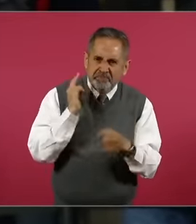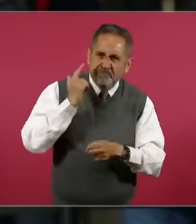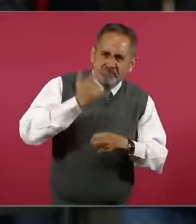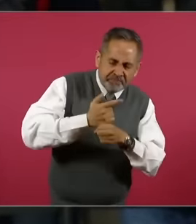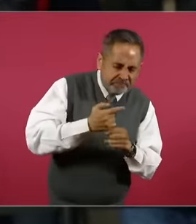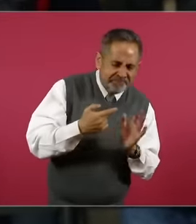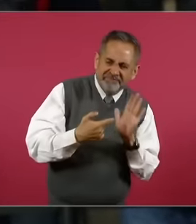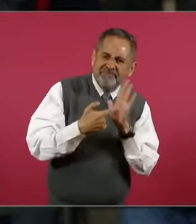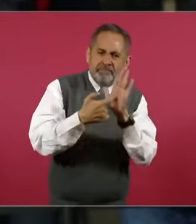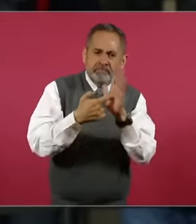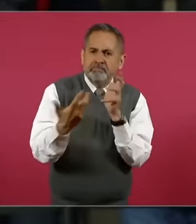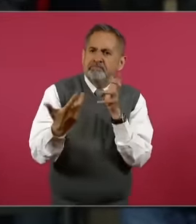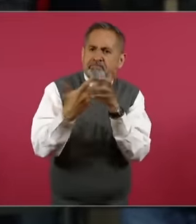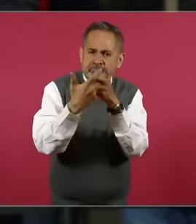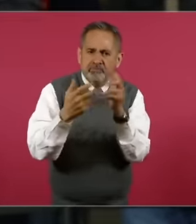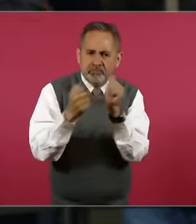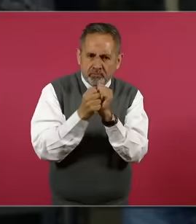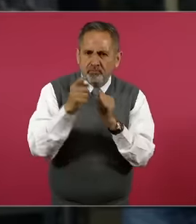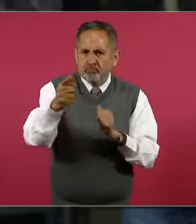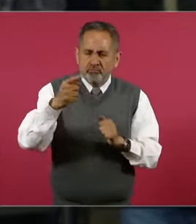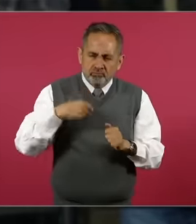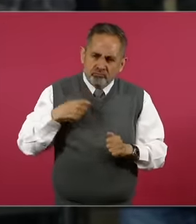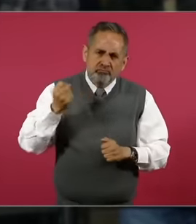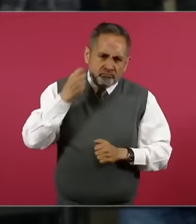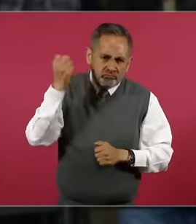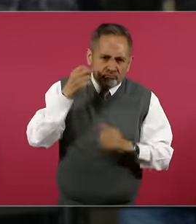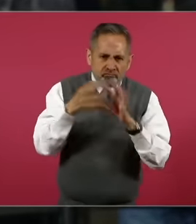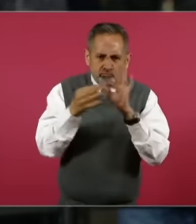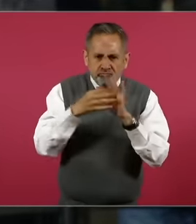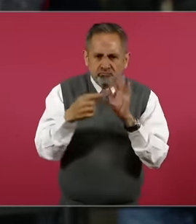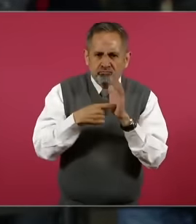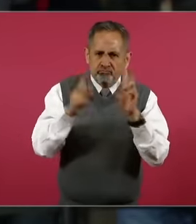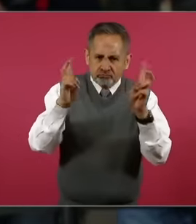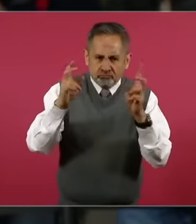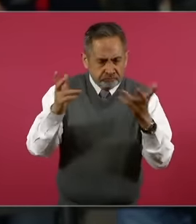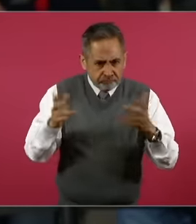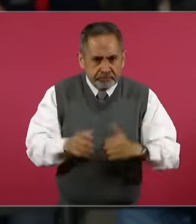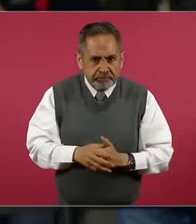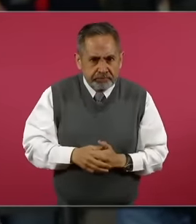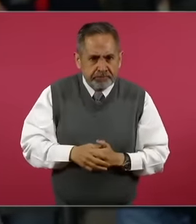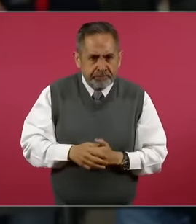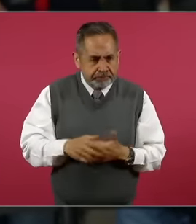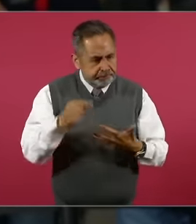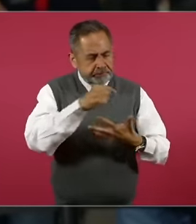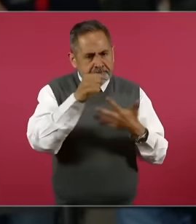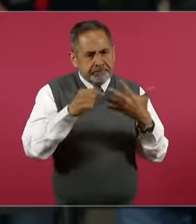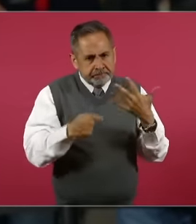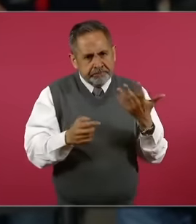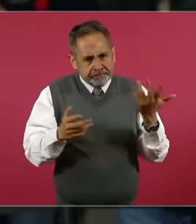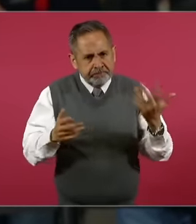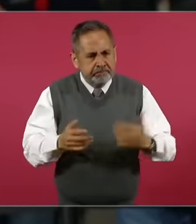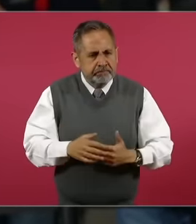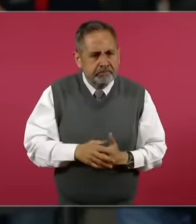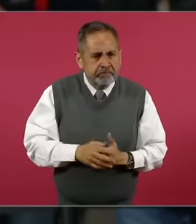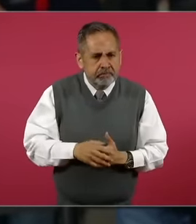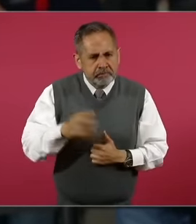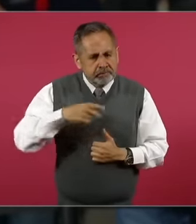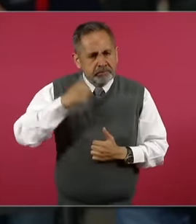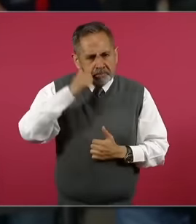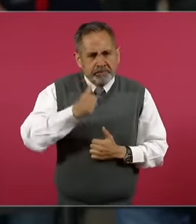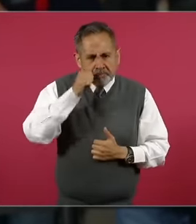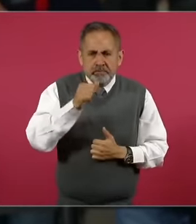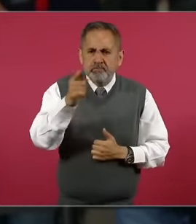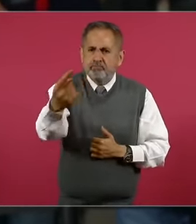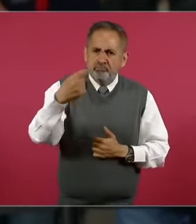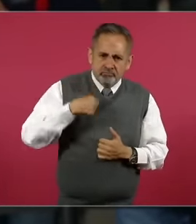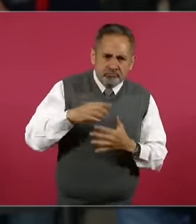identificarme con usted a la hora de exponer los temas. En cada uno de ellos, pues siempre se ha